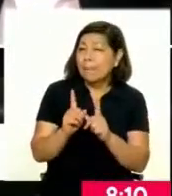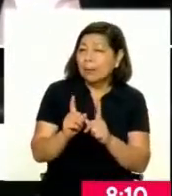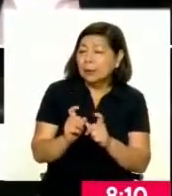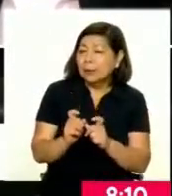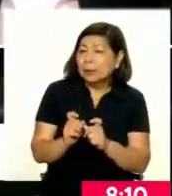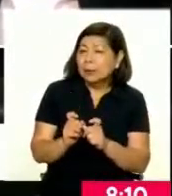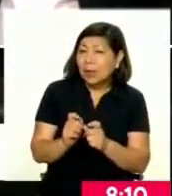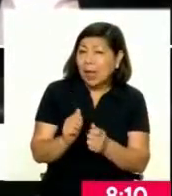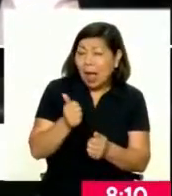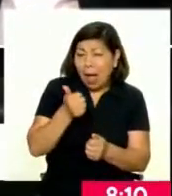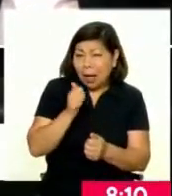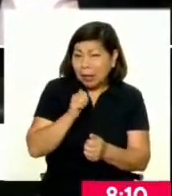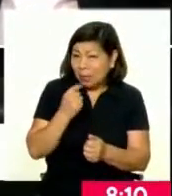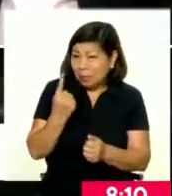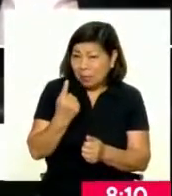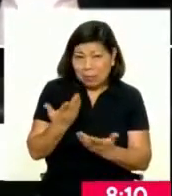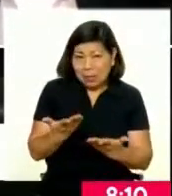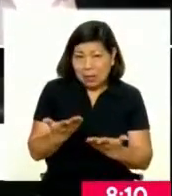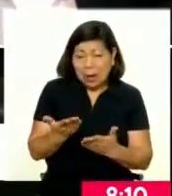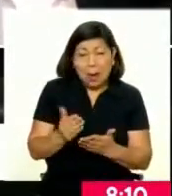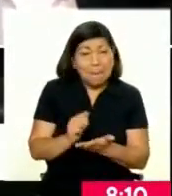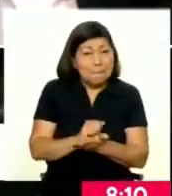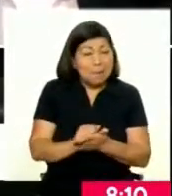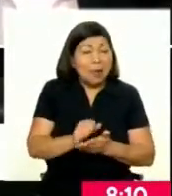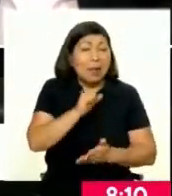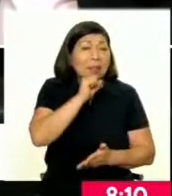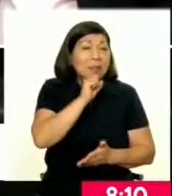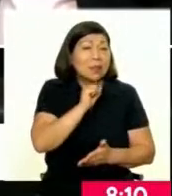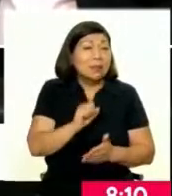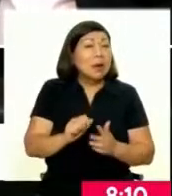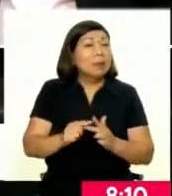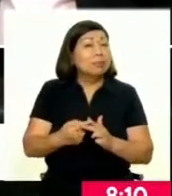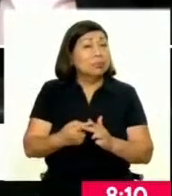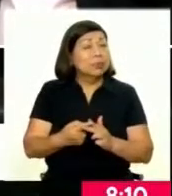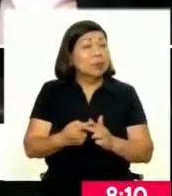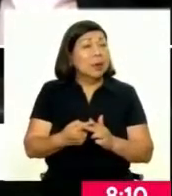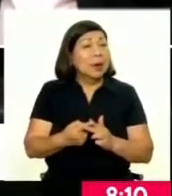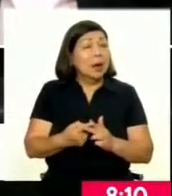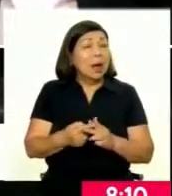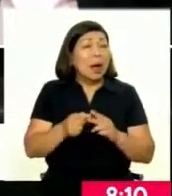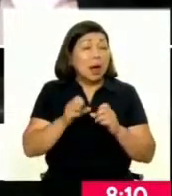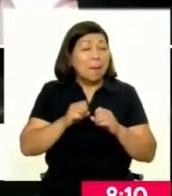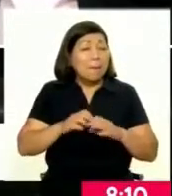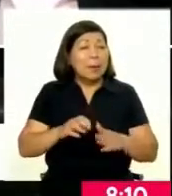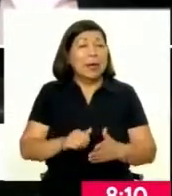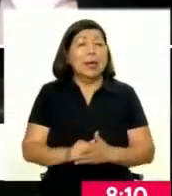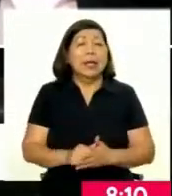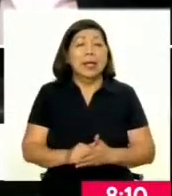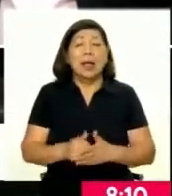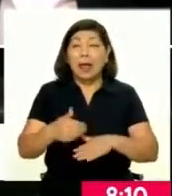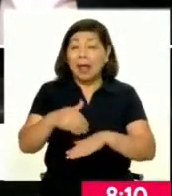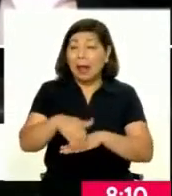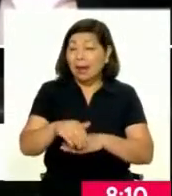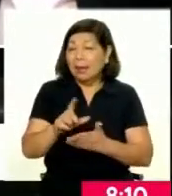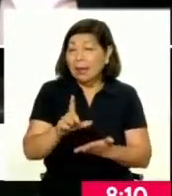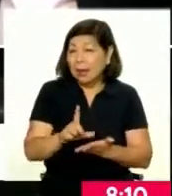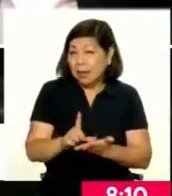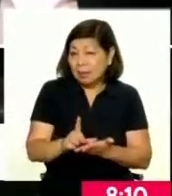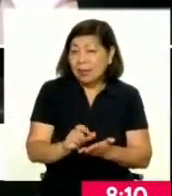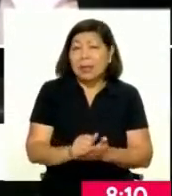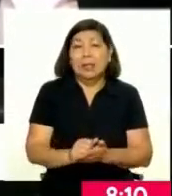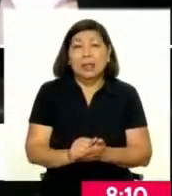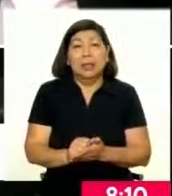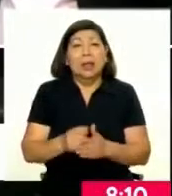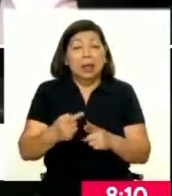ayer no son los primeros. Desde el mes de diciembre que se iniciaron estas manifestaciones en las calles de Lima y también